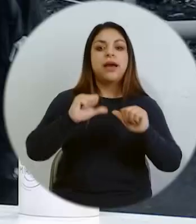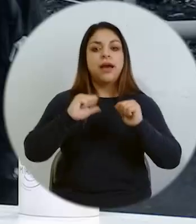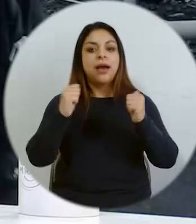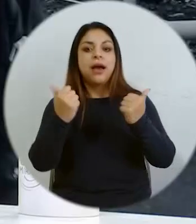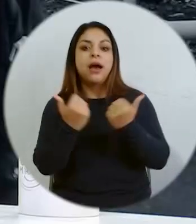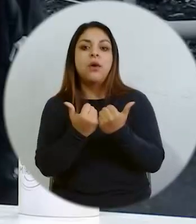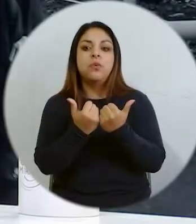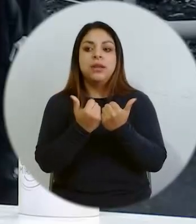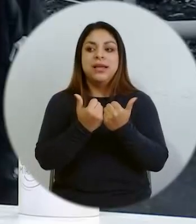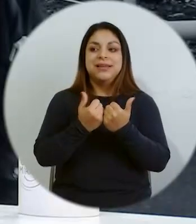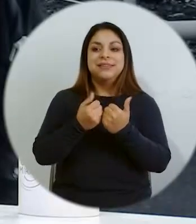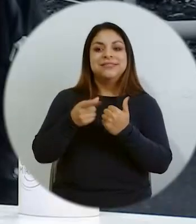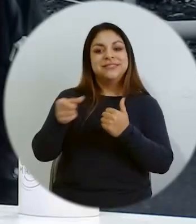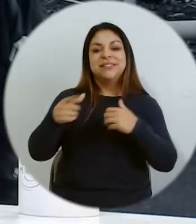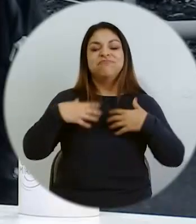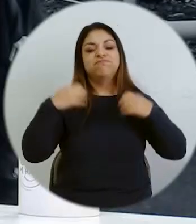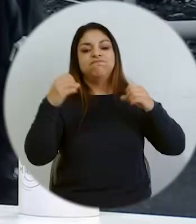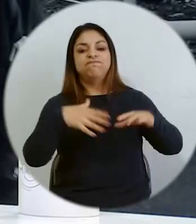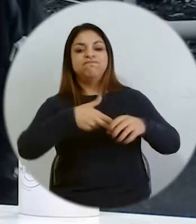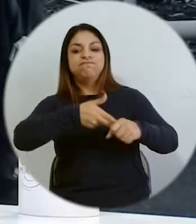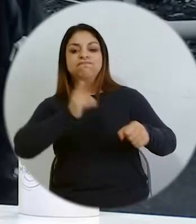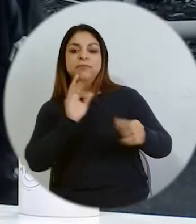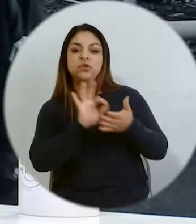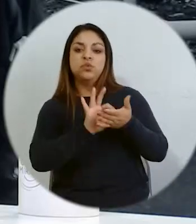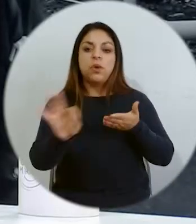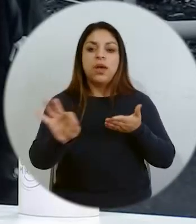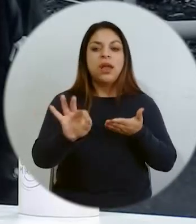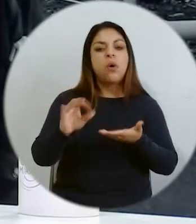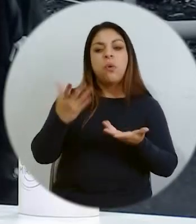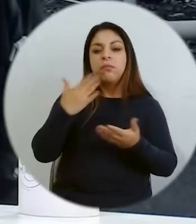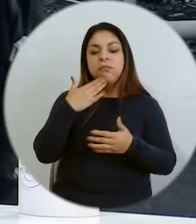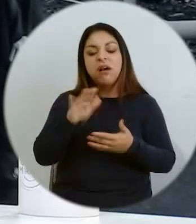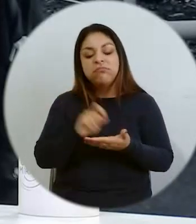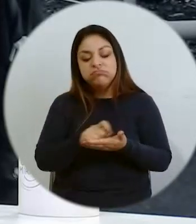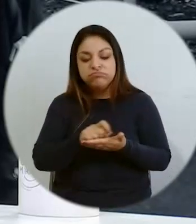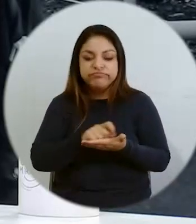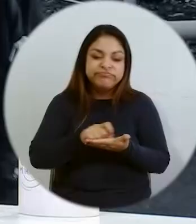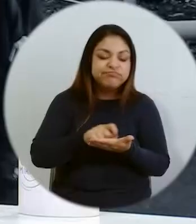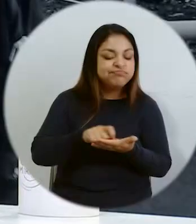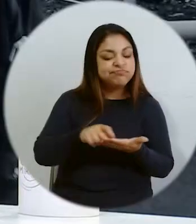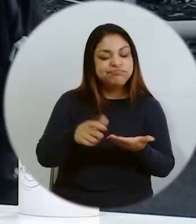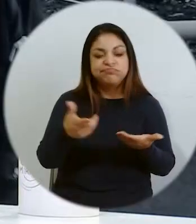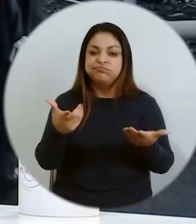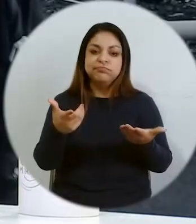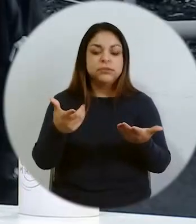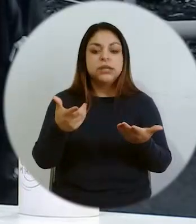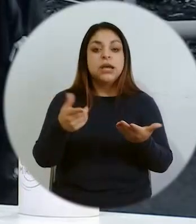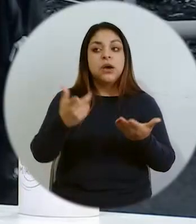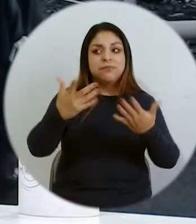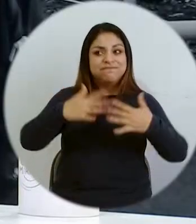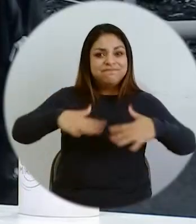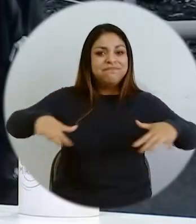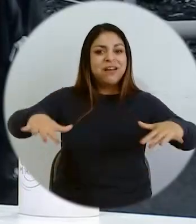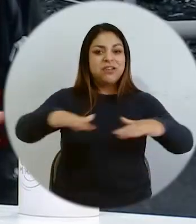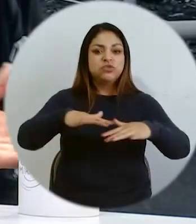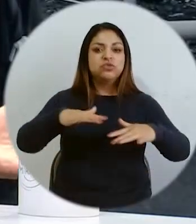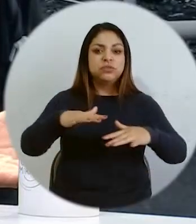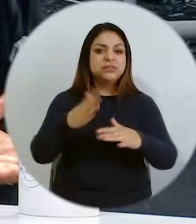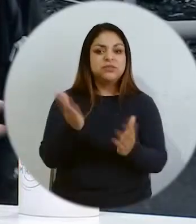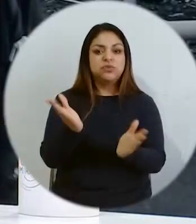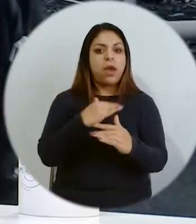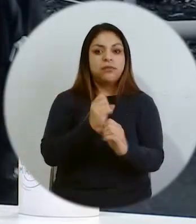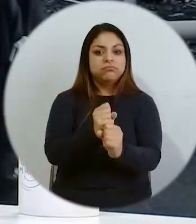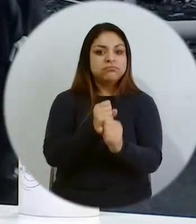las aulas, hay deserción escolar o bajo rendimiento, hay problemas en el desarrollo, hay centros educativos con espacios que ya